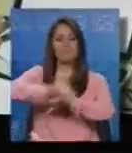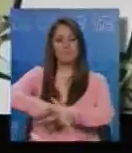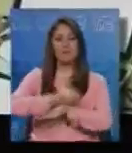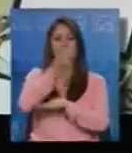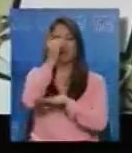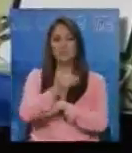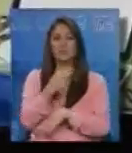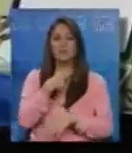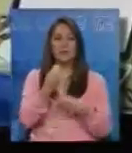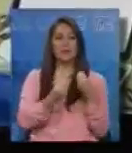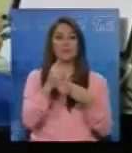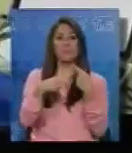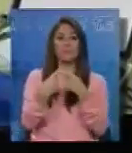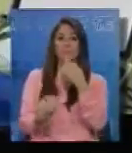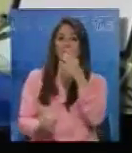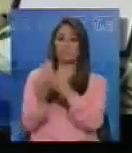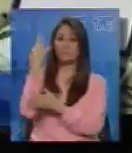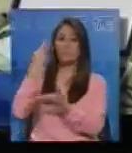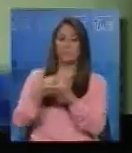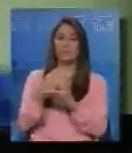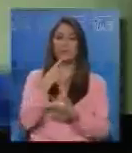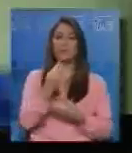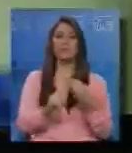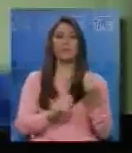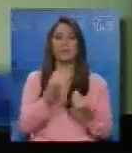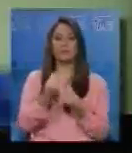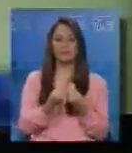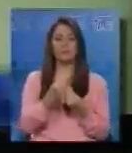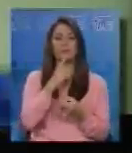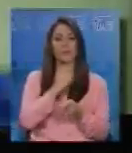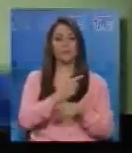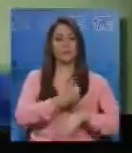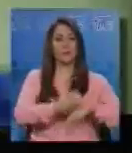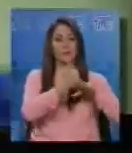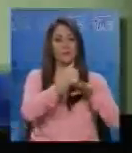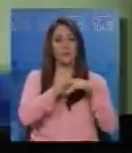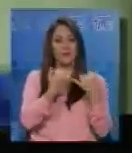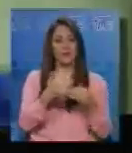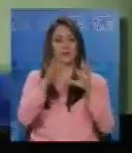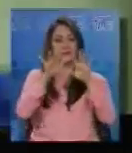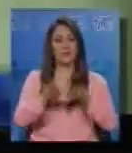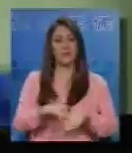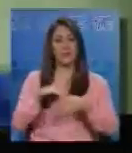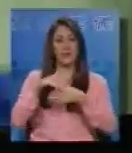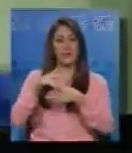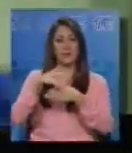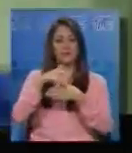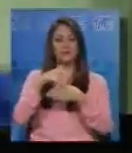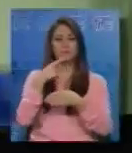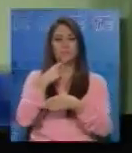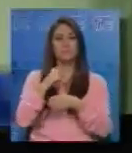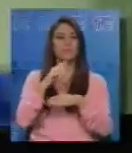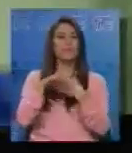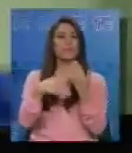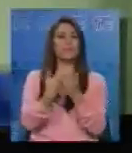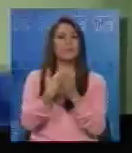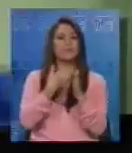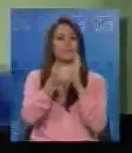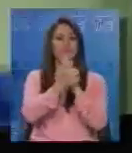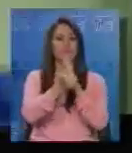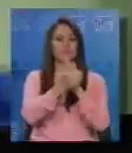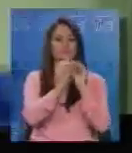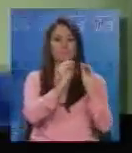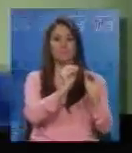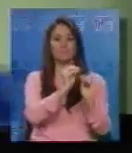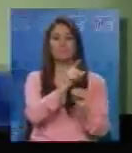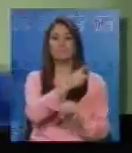a seguir en caso de una erupción del volcán Cotopaxi. Nosotros, a través de la Secretaría de Riesgos, hemos venido capacitando en la capacidad